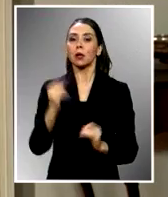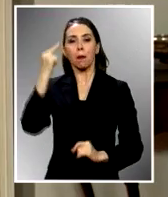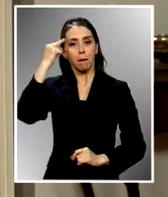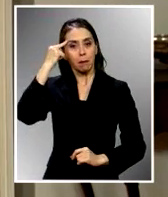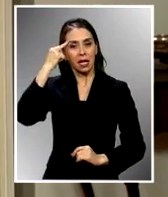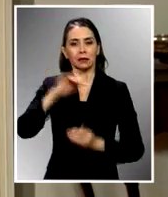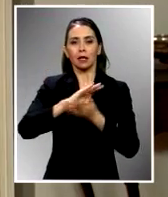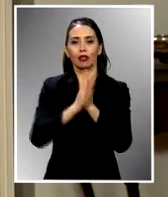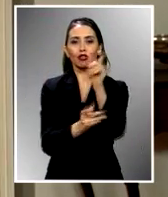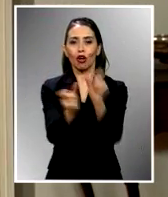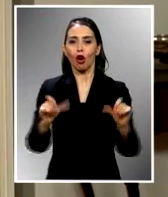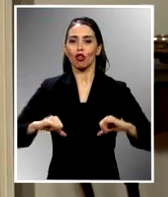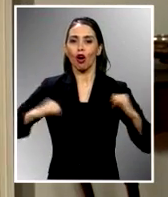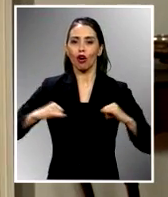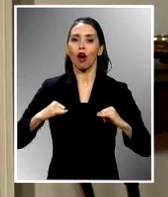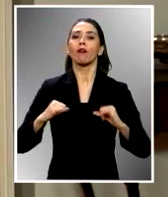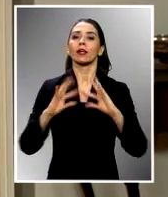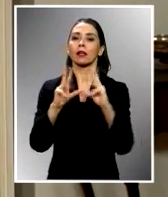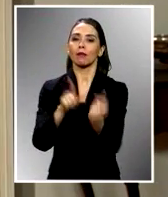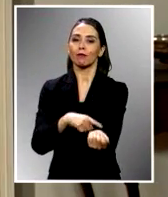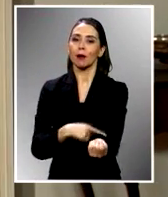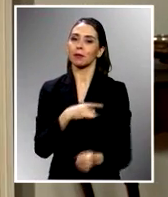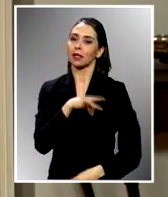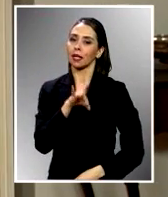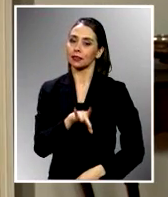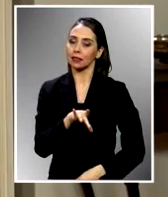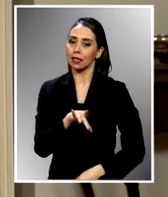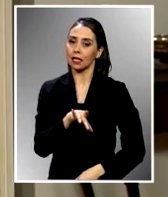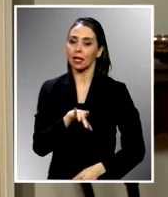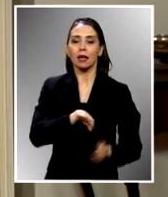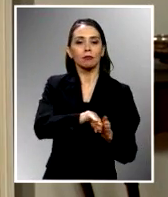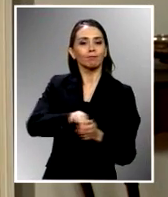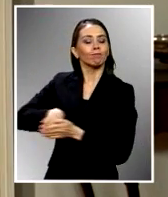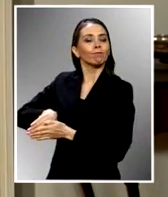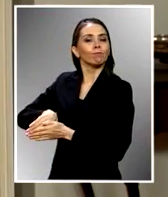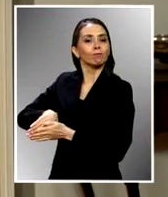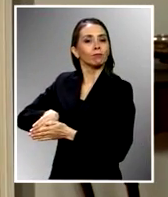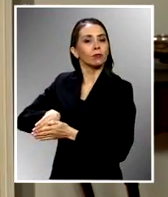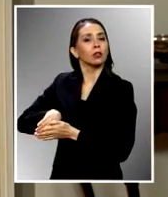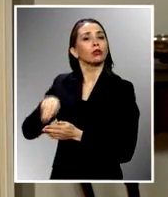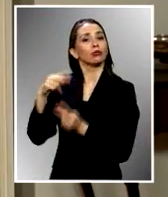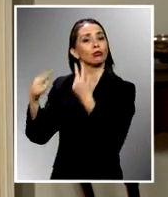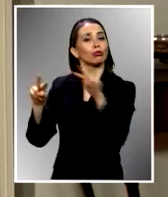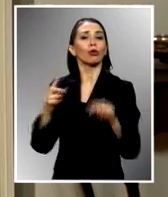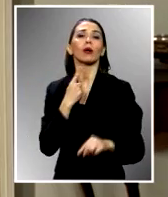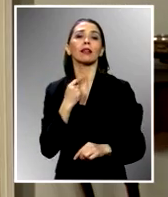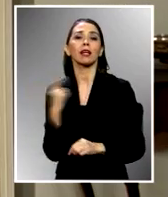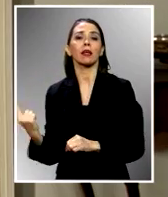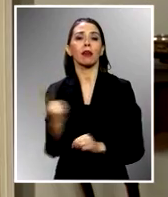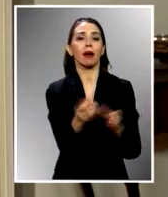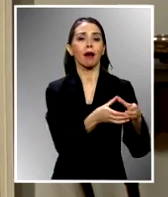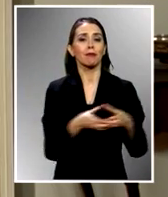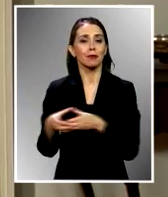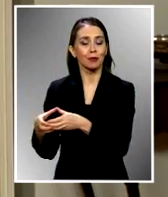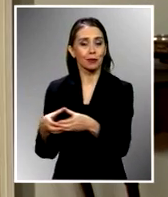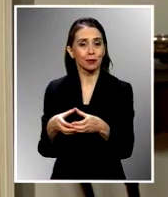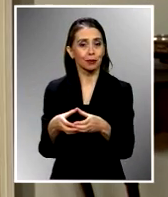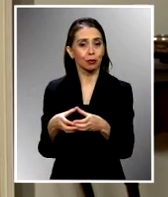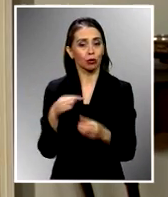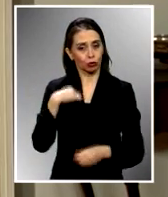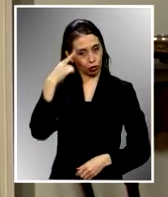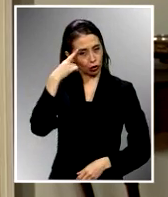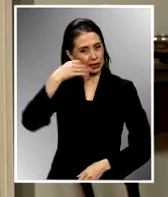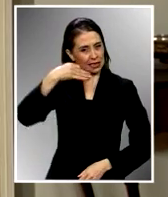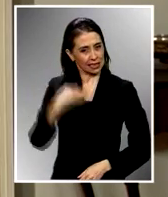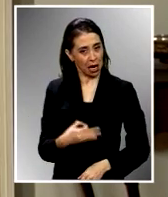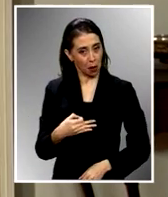Pensando en todos los joven y en las familias de chile dejando en un segundo plano los legítimos intereses de cada sector estoy